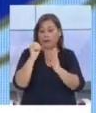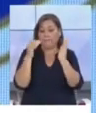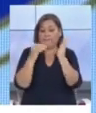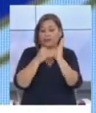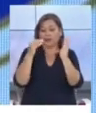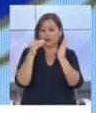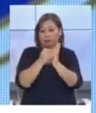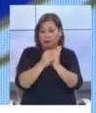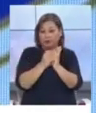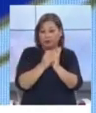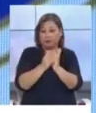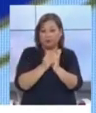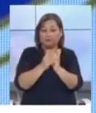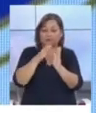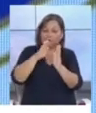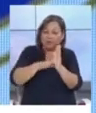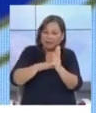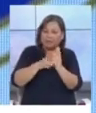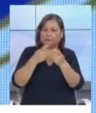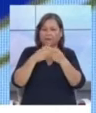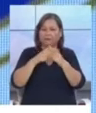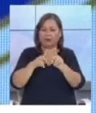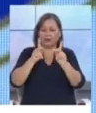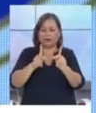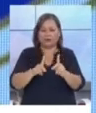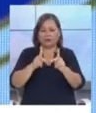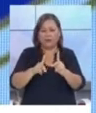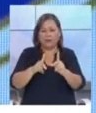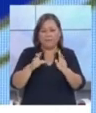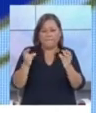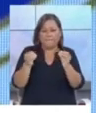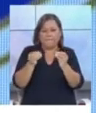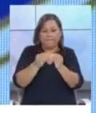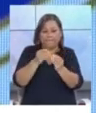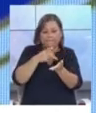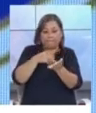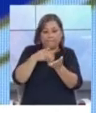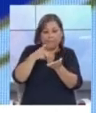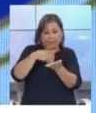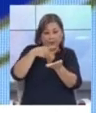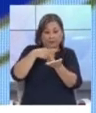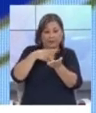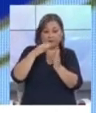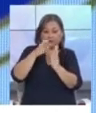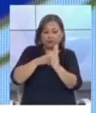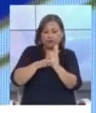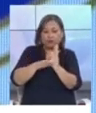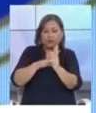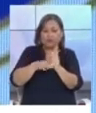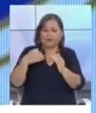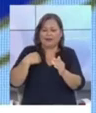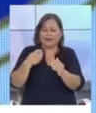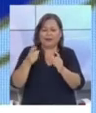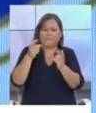un oxígeno y un respiro a esta clase media a esa clase asalariada que hoy en día carga con la mayoría